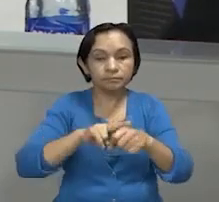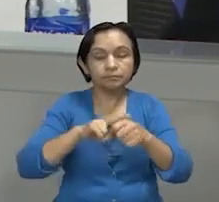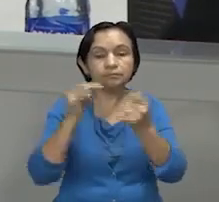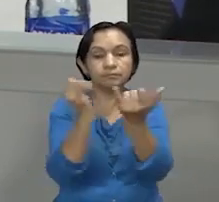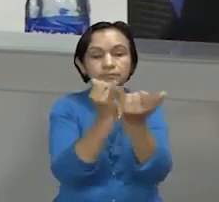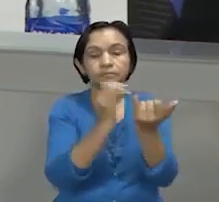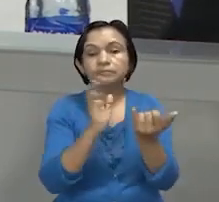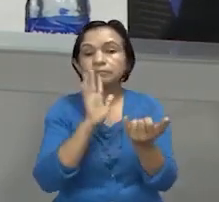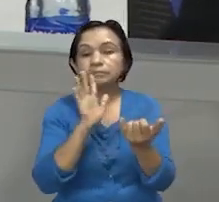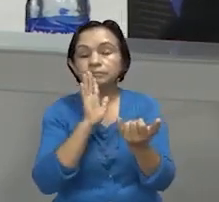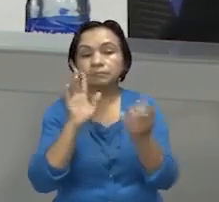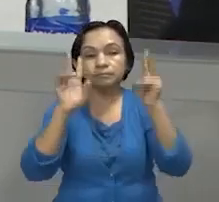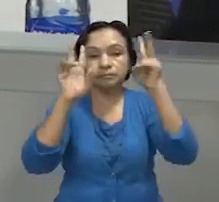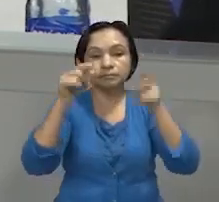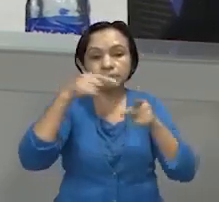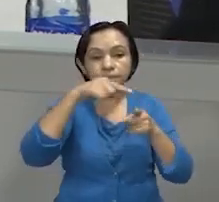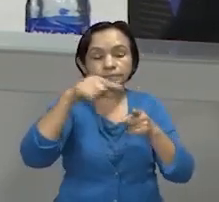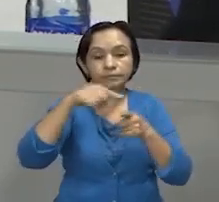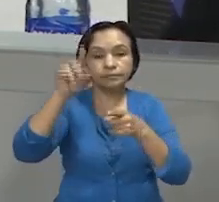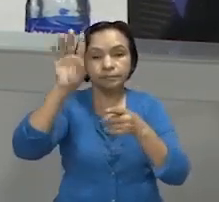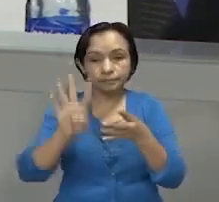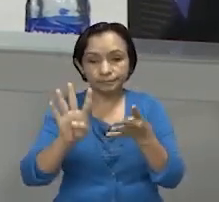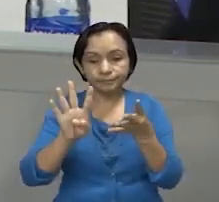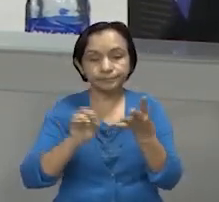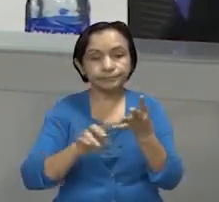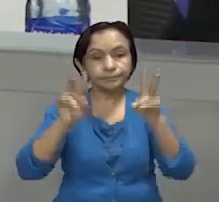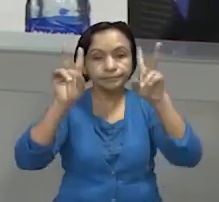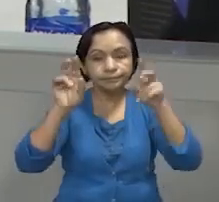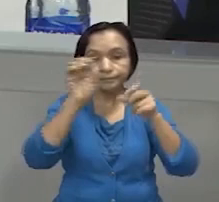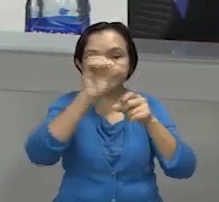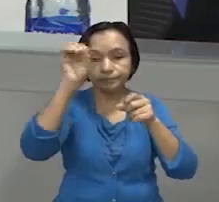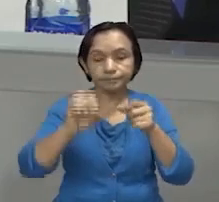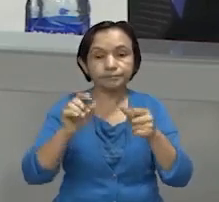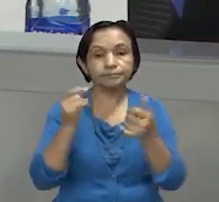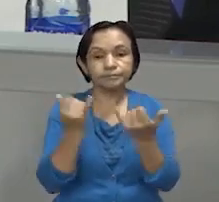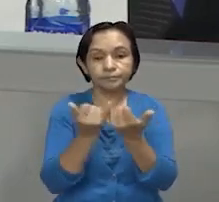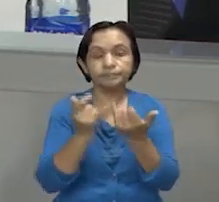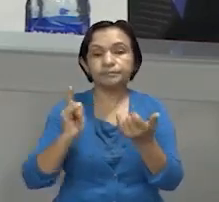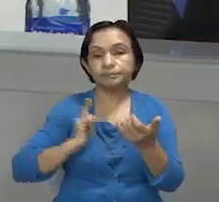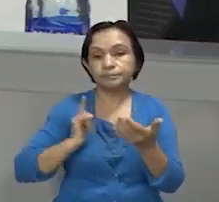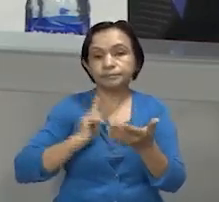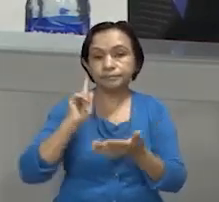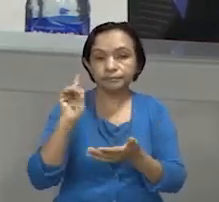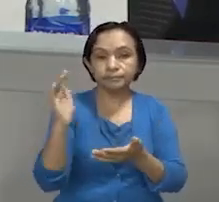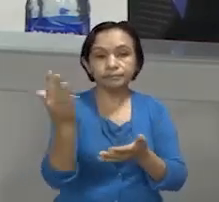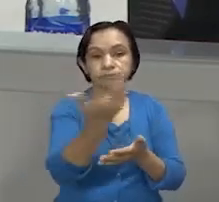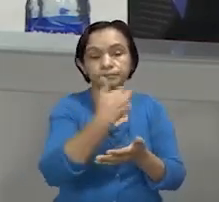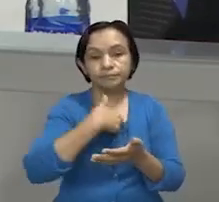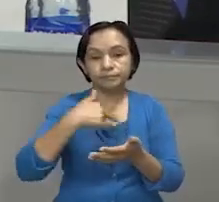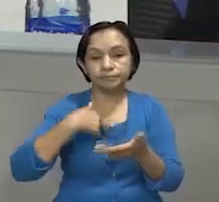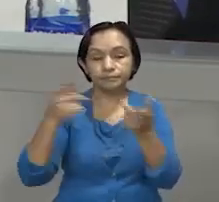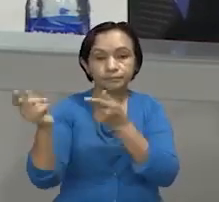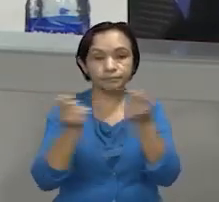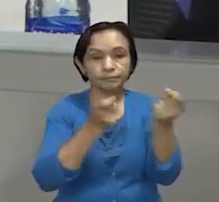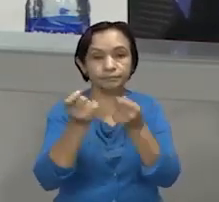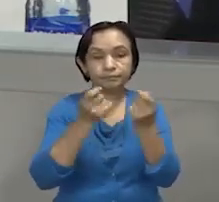las relativas al ámbito municipal. 4. Marco tributario municipal. Esto incluye todas las normas creadoras y